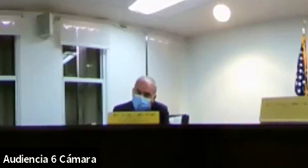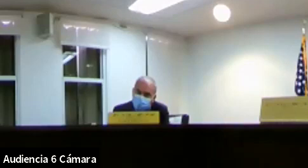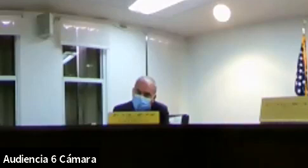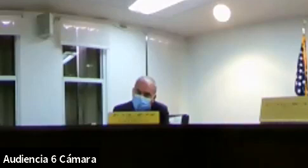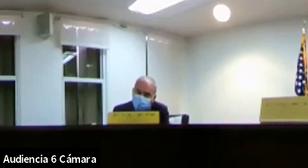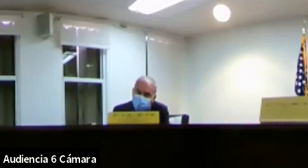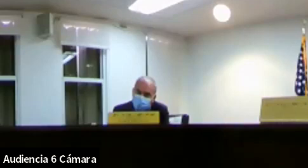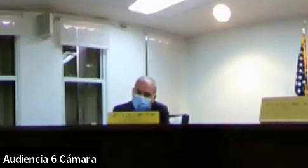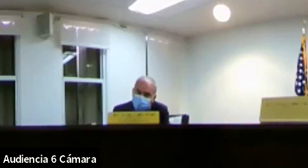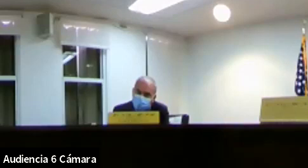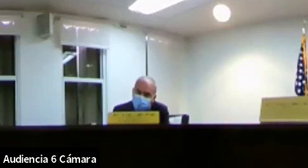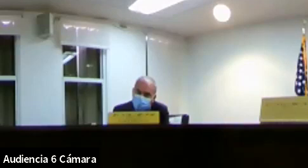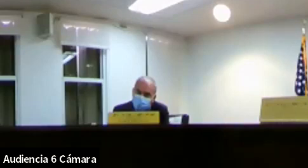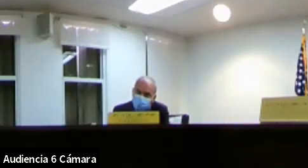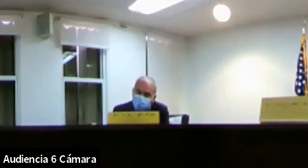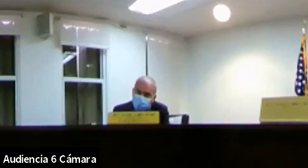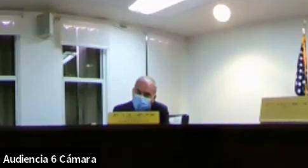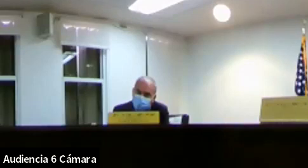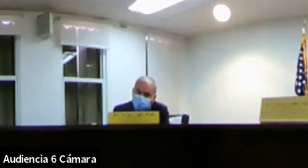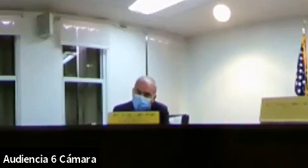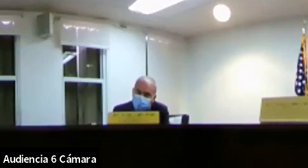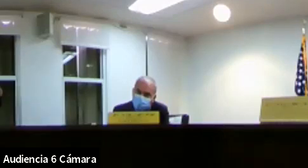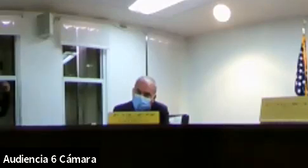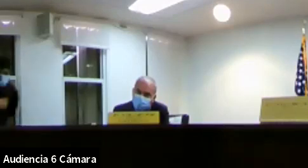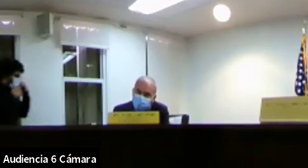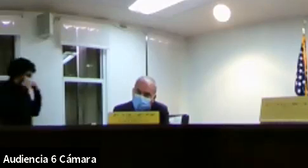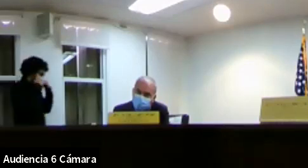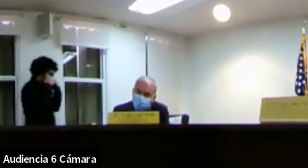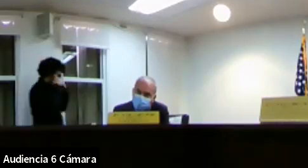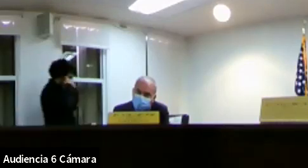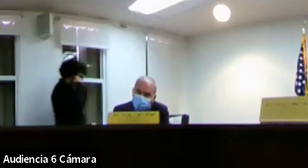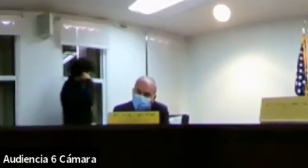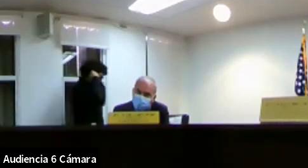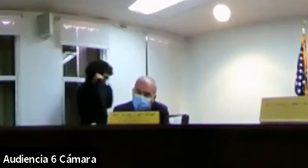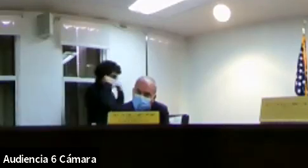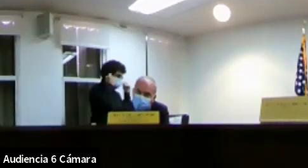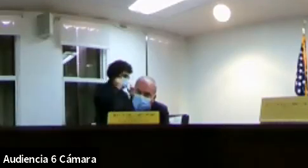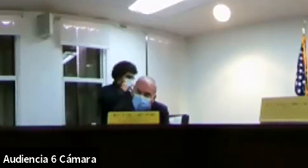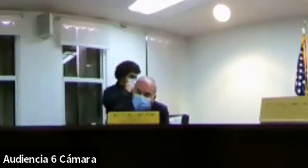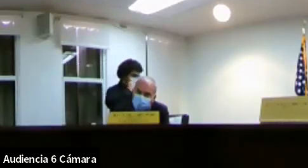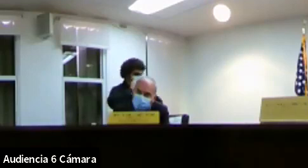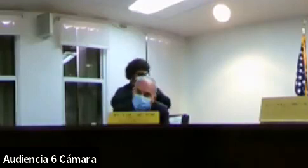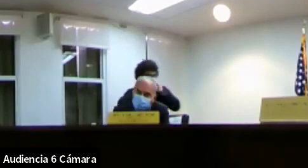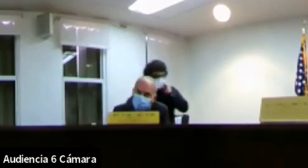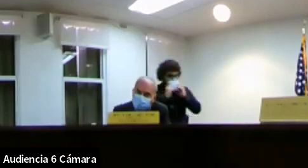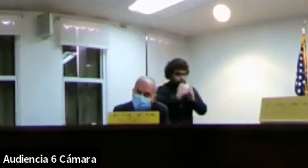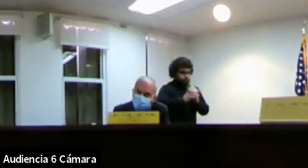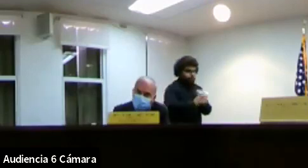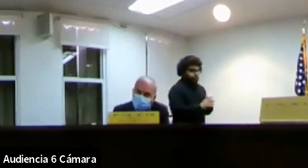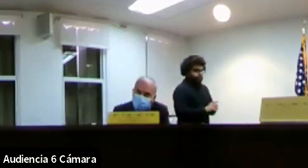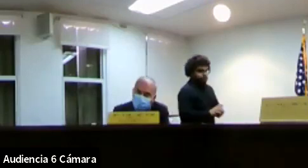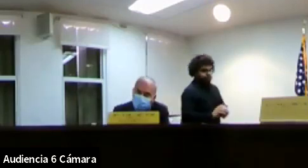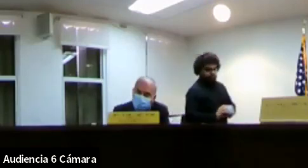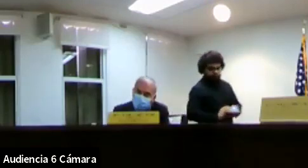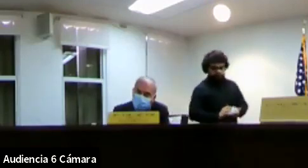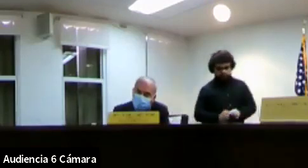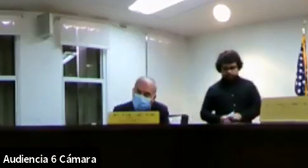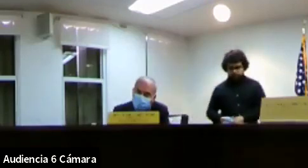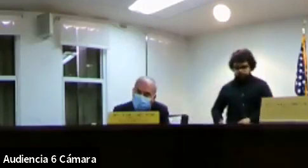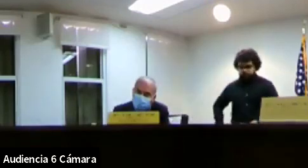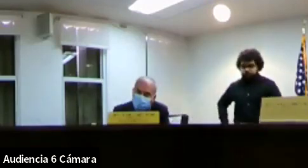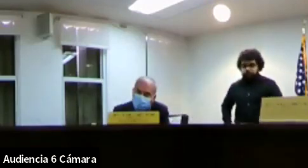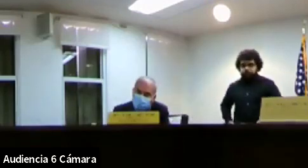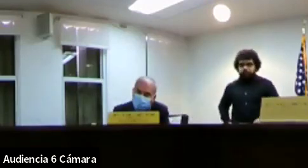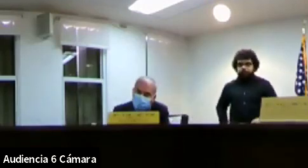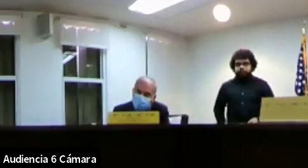drásticamente. Y ha ido, eso es bueno, que también tenemos menos demanda. No, pero han salido abonados, ¿verdad? Pero, abonados